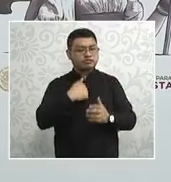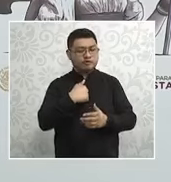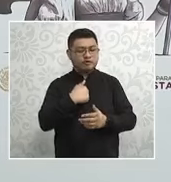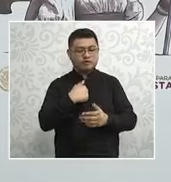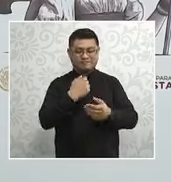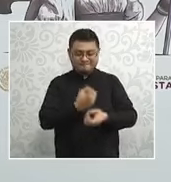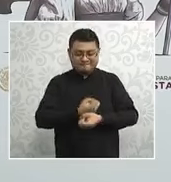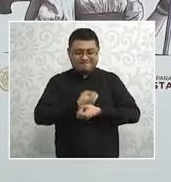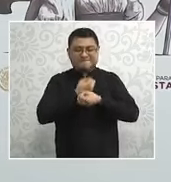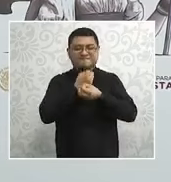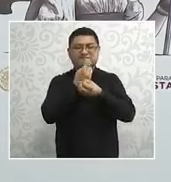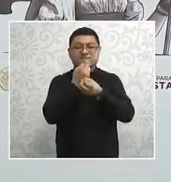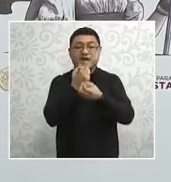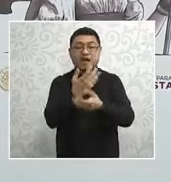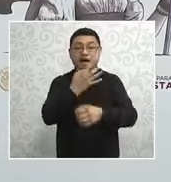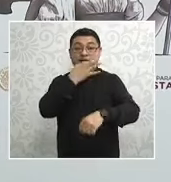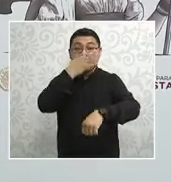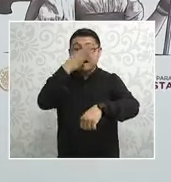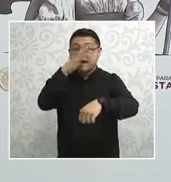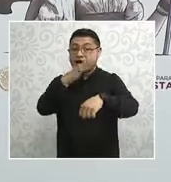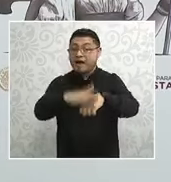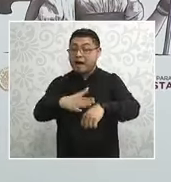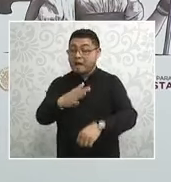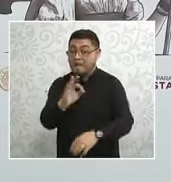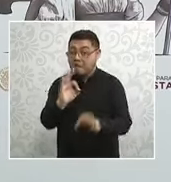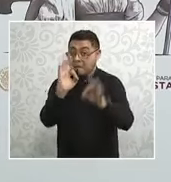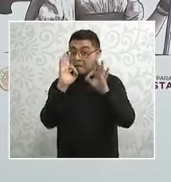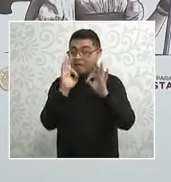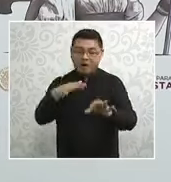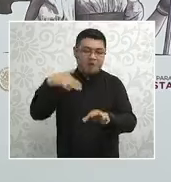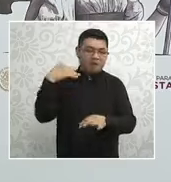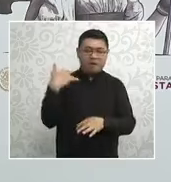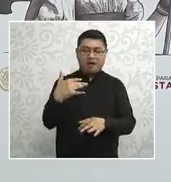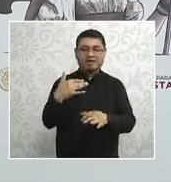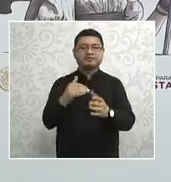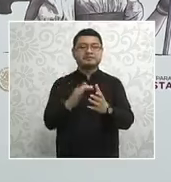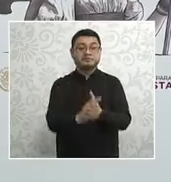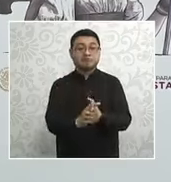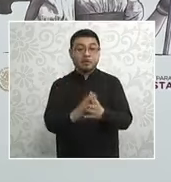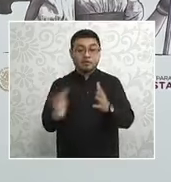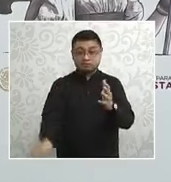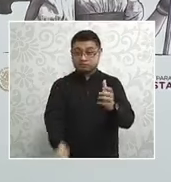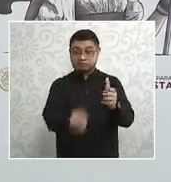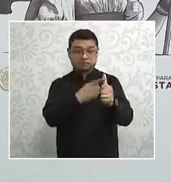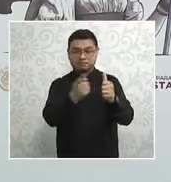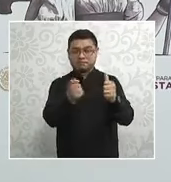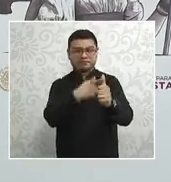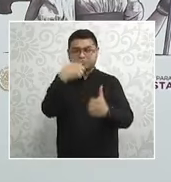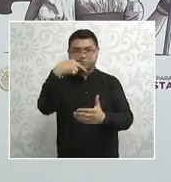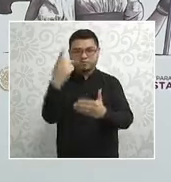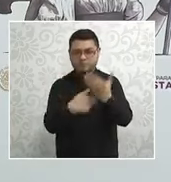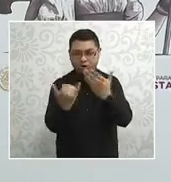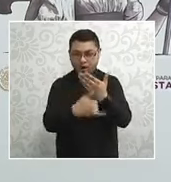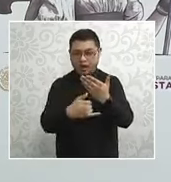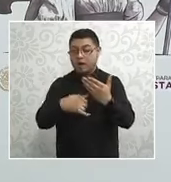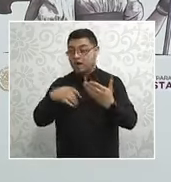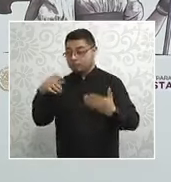muy buena noticia uno de los primeros programas que ha